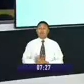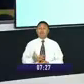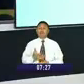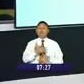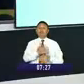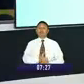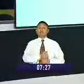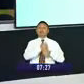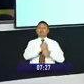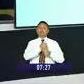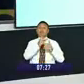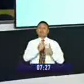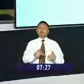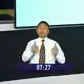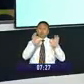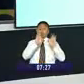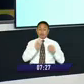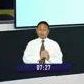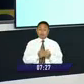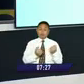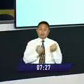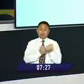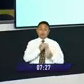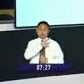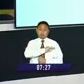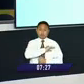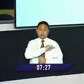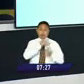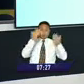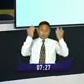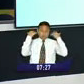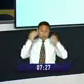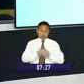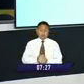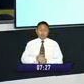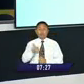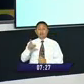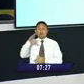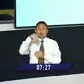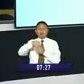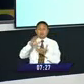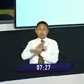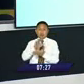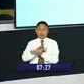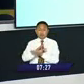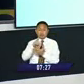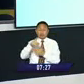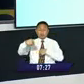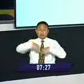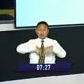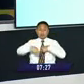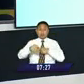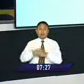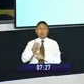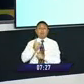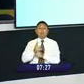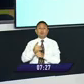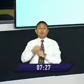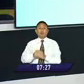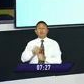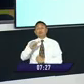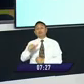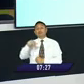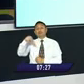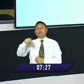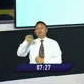seguridad es uno de los puntos que viene fortaleciendo la municipalidad de Guayaquil, tanto en centros educativos como en lo vial. Por ello, la Agencia de